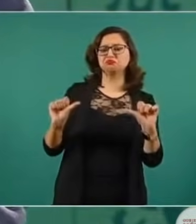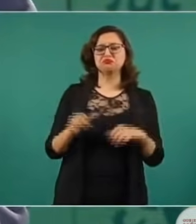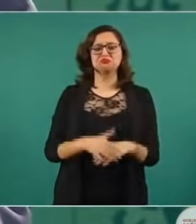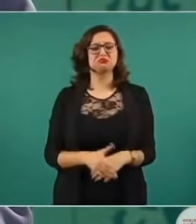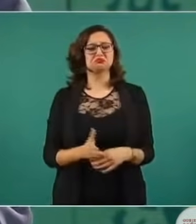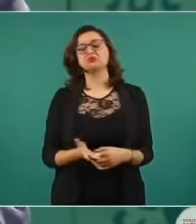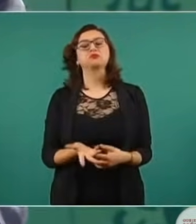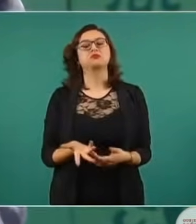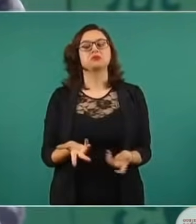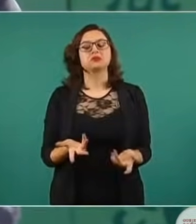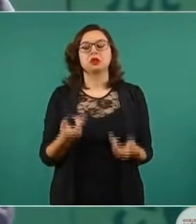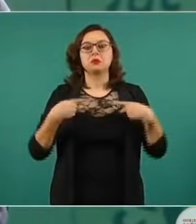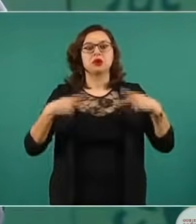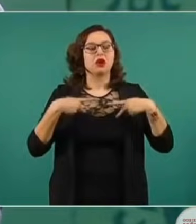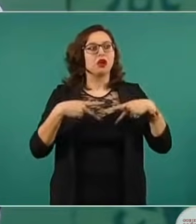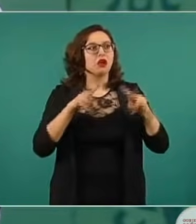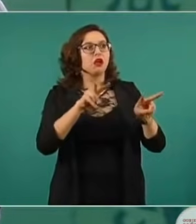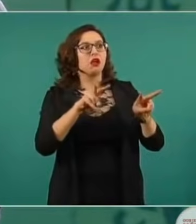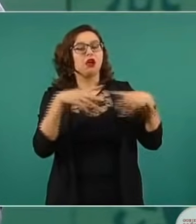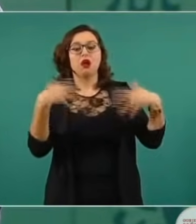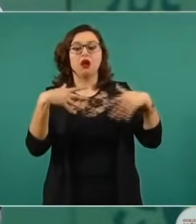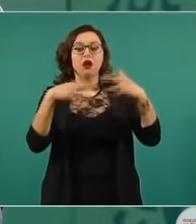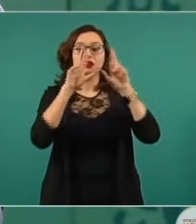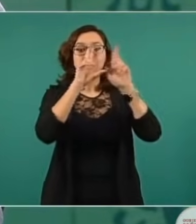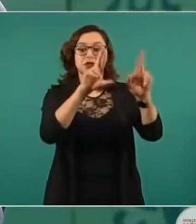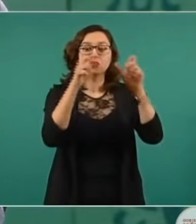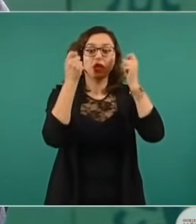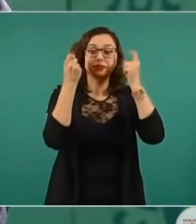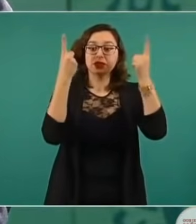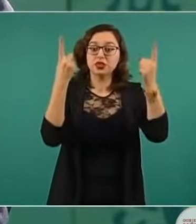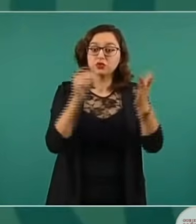su respetabilidad. Y antes